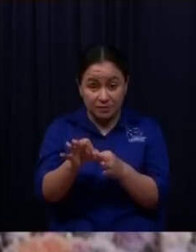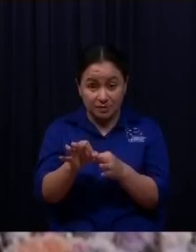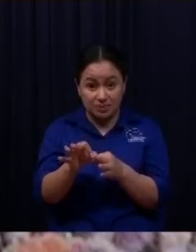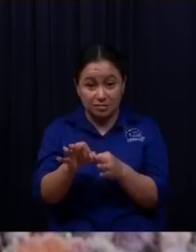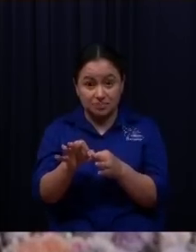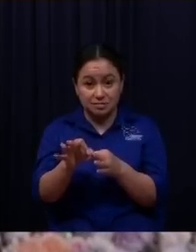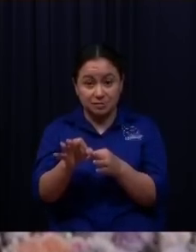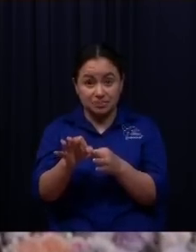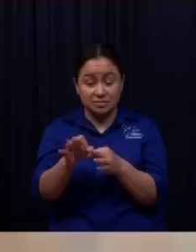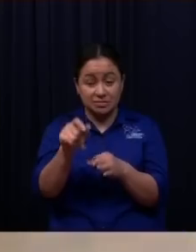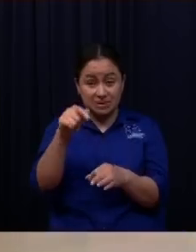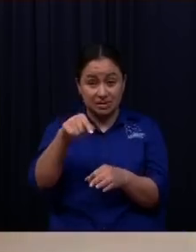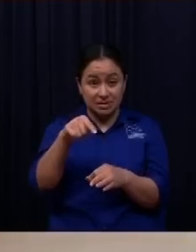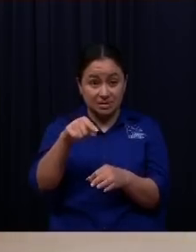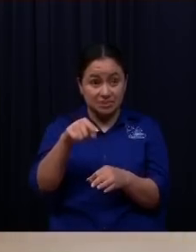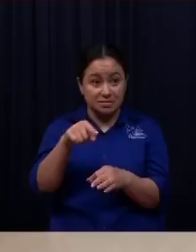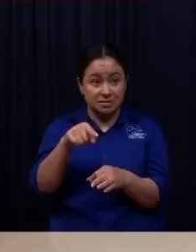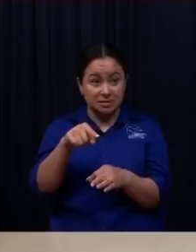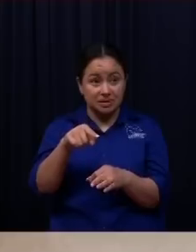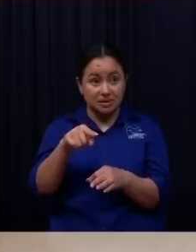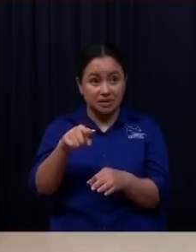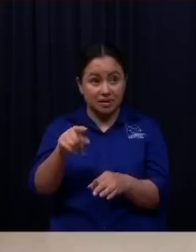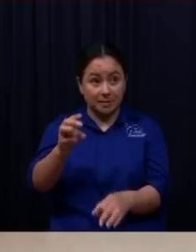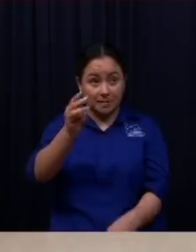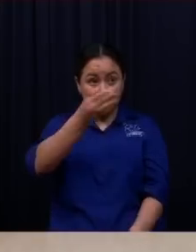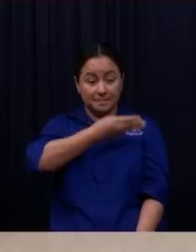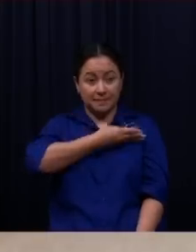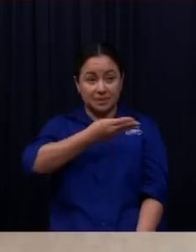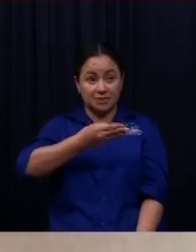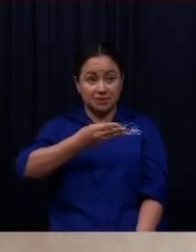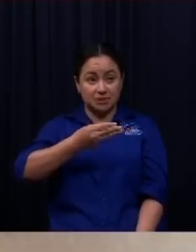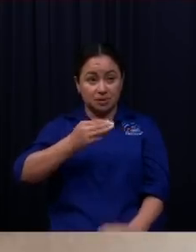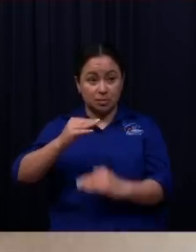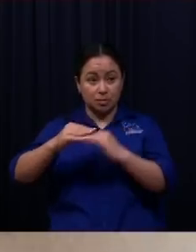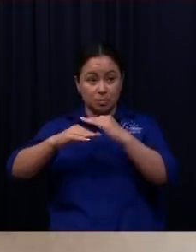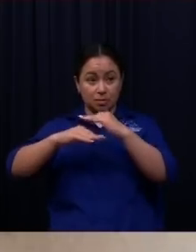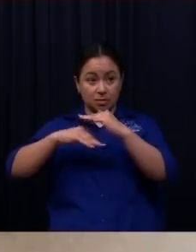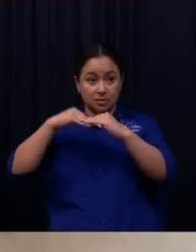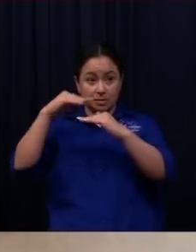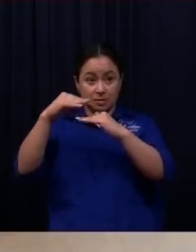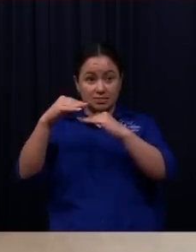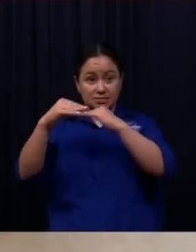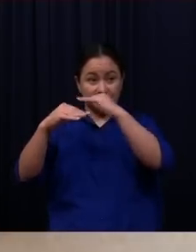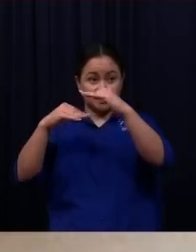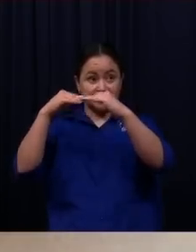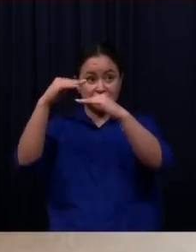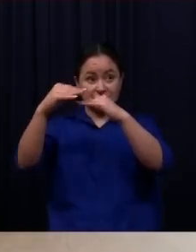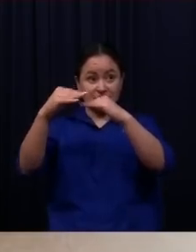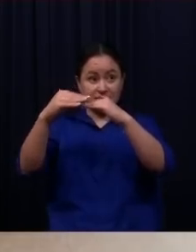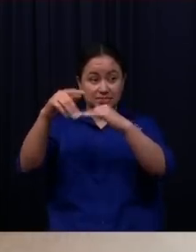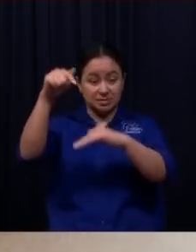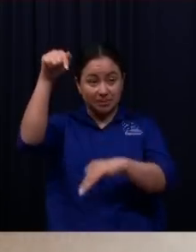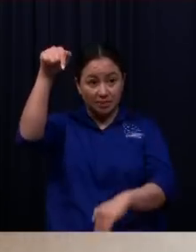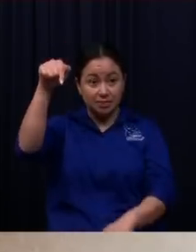mandato sobre mandato, línea sobre línea, etcétera. Pero ahora,